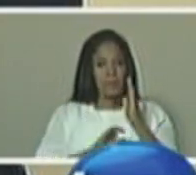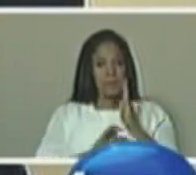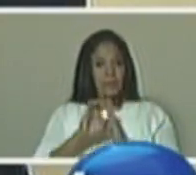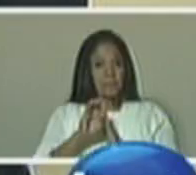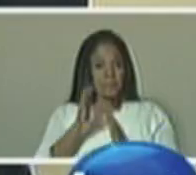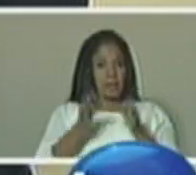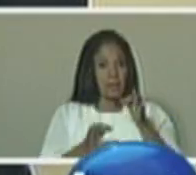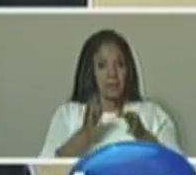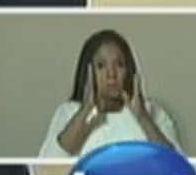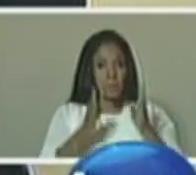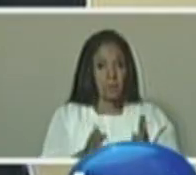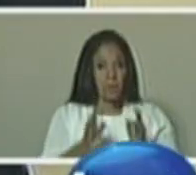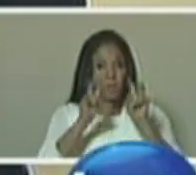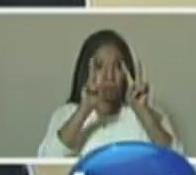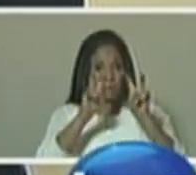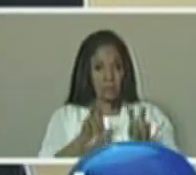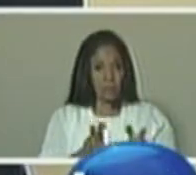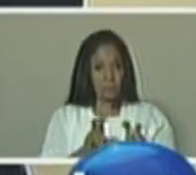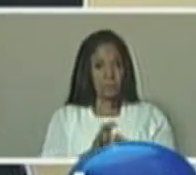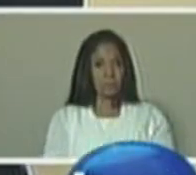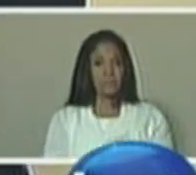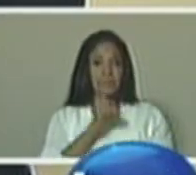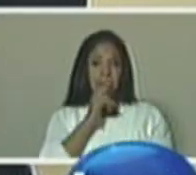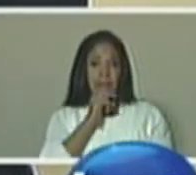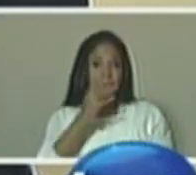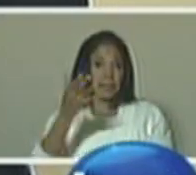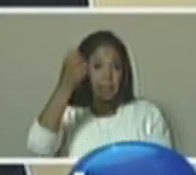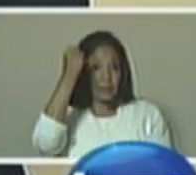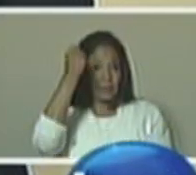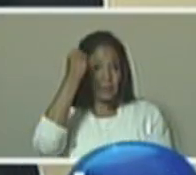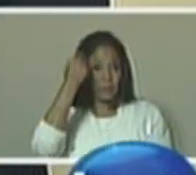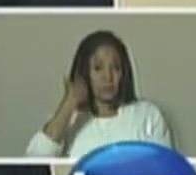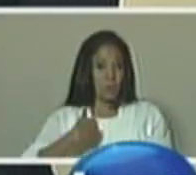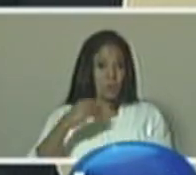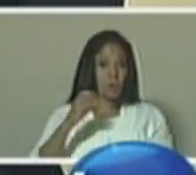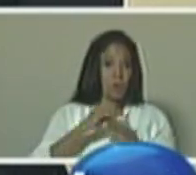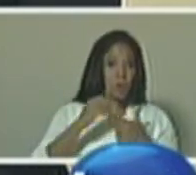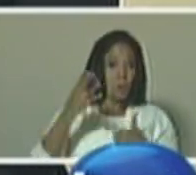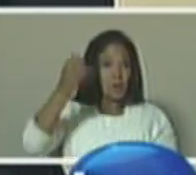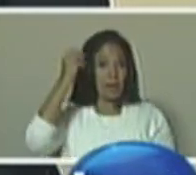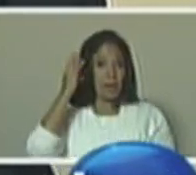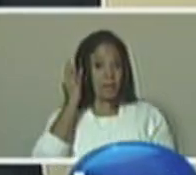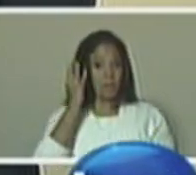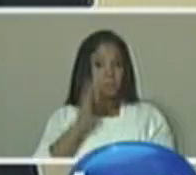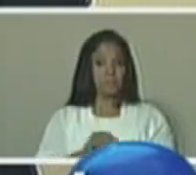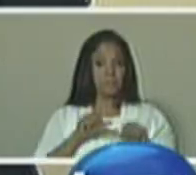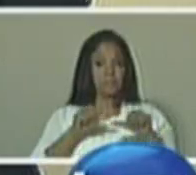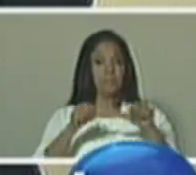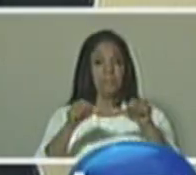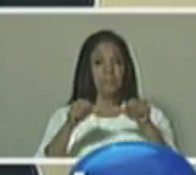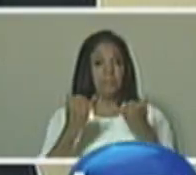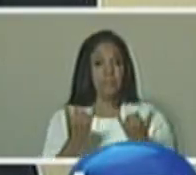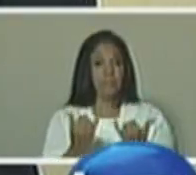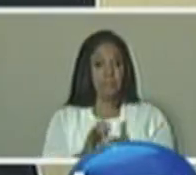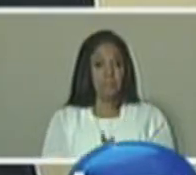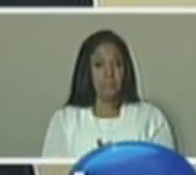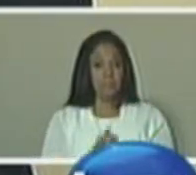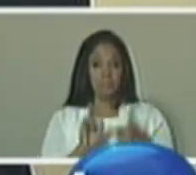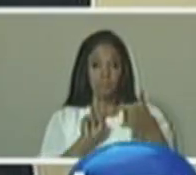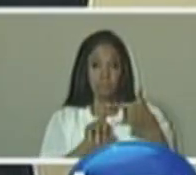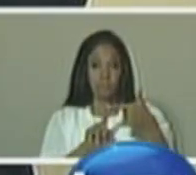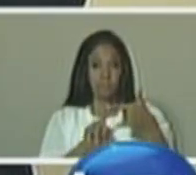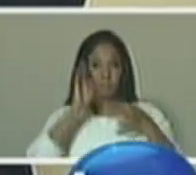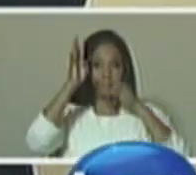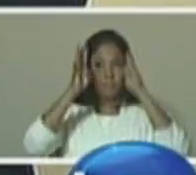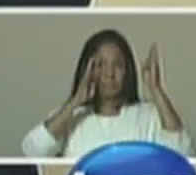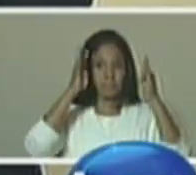jurado califique ahora determina quién es el ganador o ganadora. Así es, bueno, a continuación vamos a tener nuestra próxima improvisación,